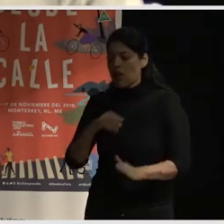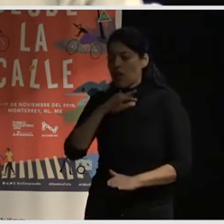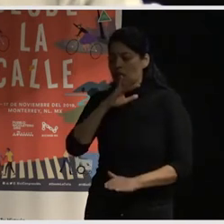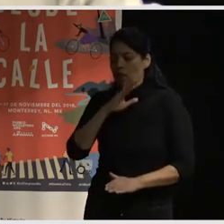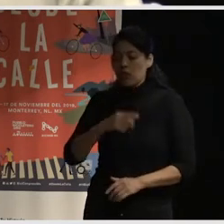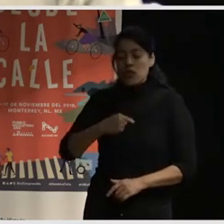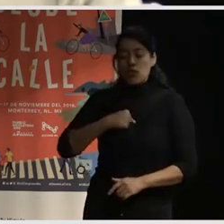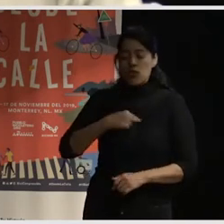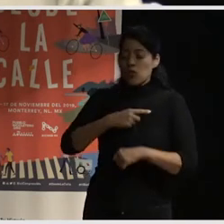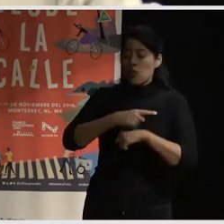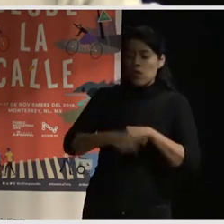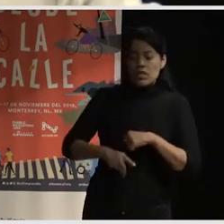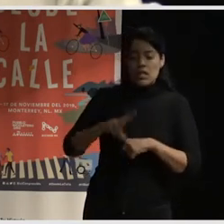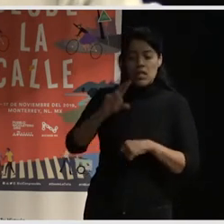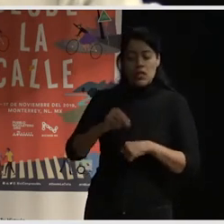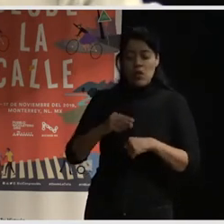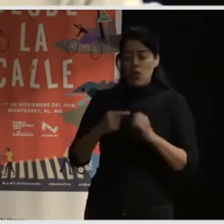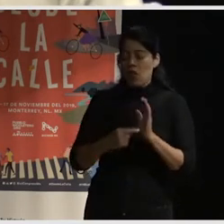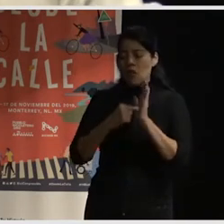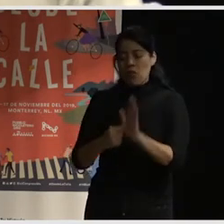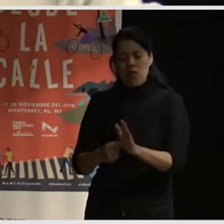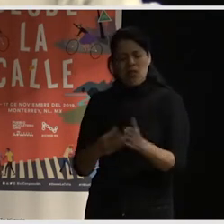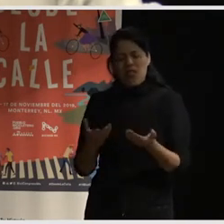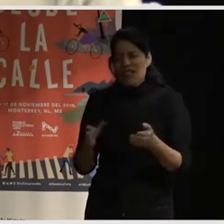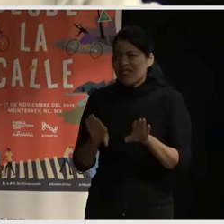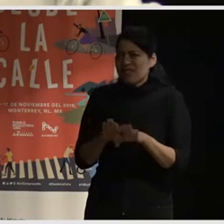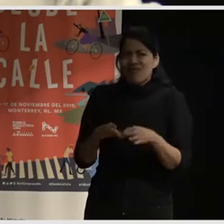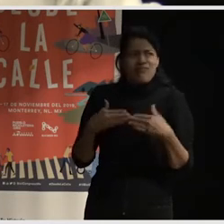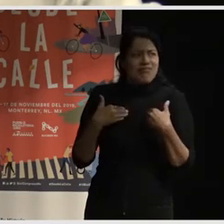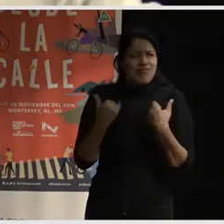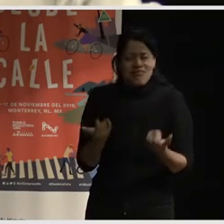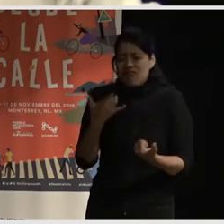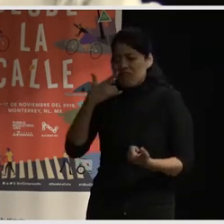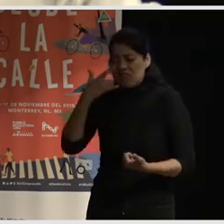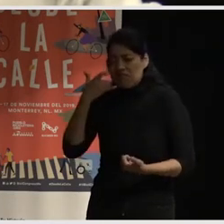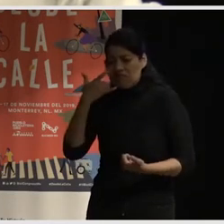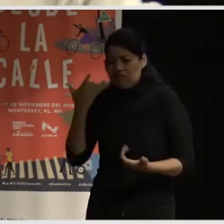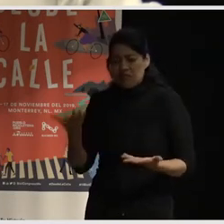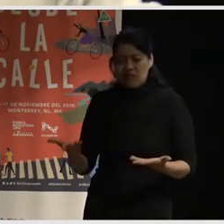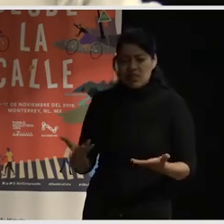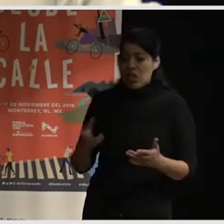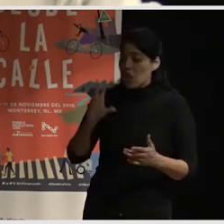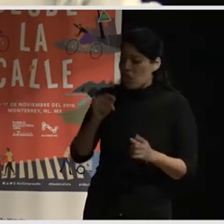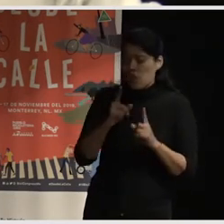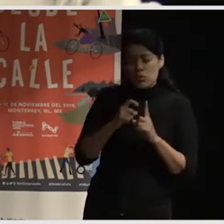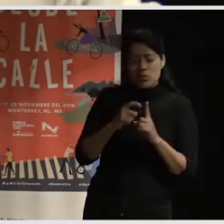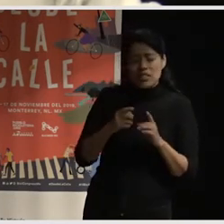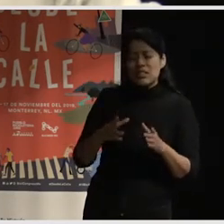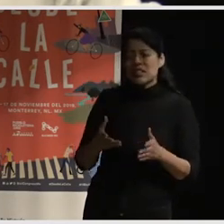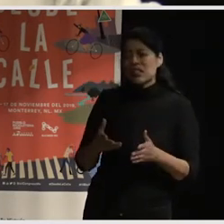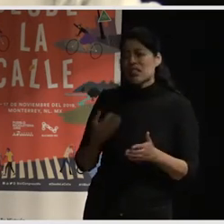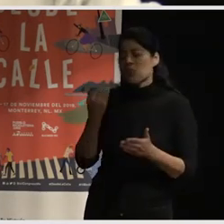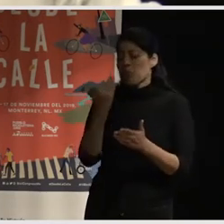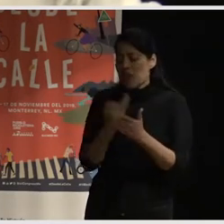voy a hacer más daño si no lo expongo una lógica así como que me dio extraña y no es una crítica sino más bien es como